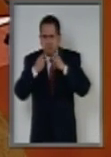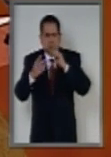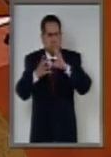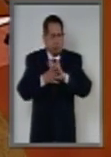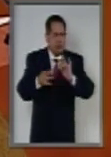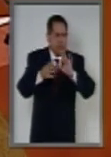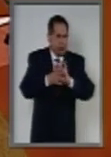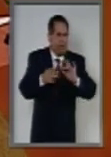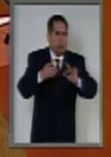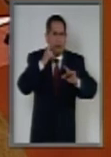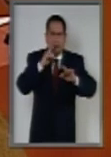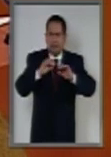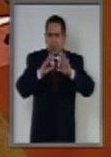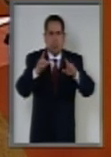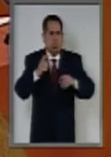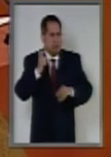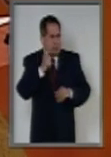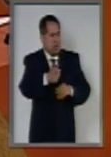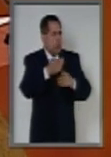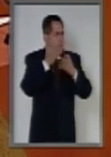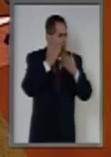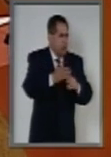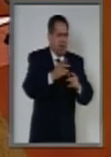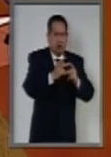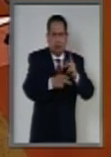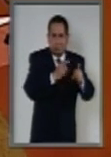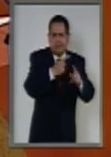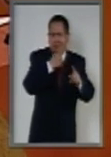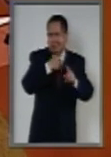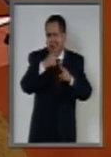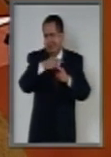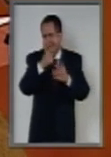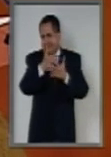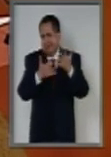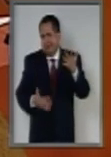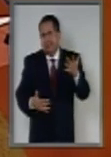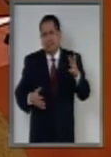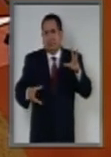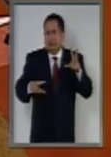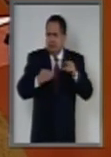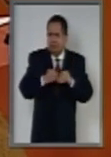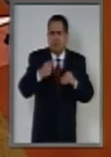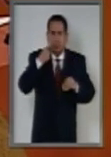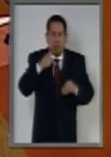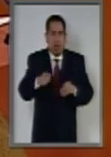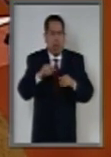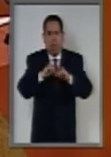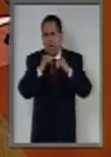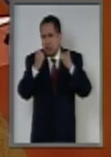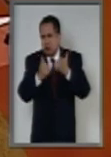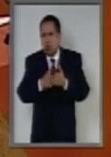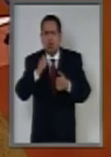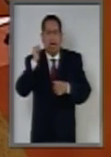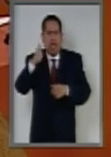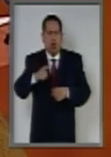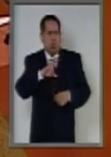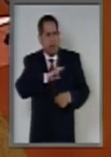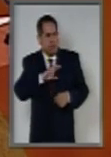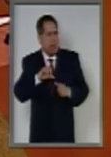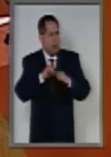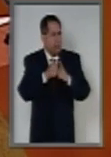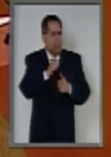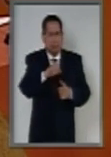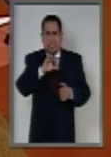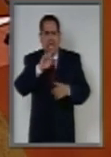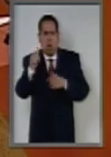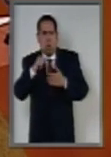subsidios, transferencias, donativos, fideicomisos, fondos, mandatos, asociaciones públicas, privadas o